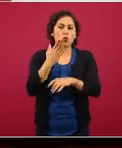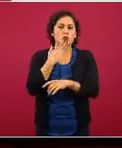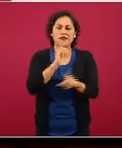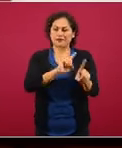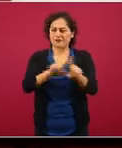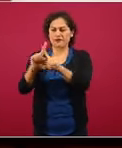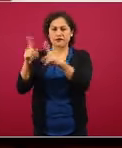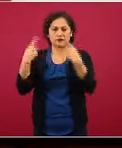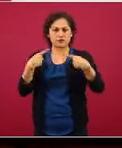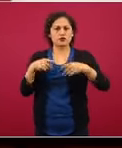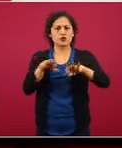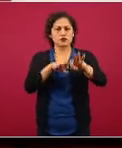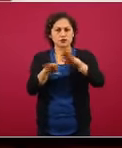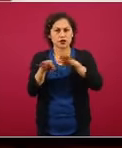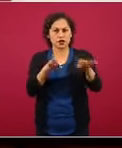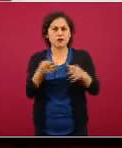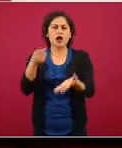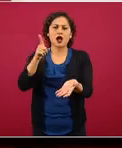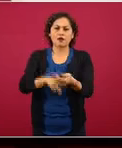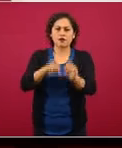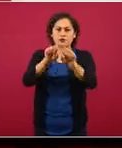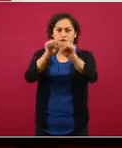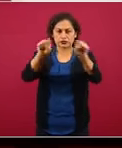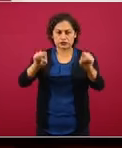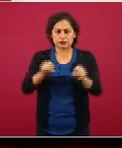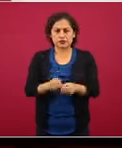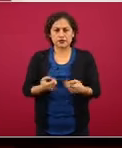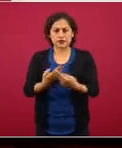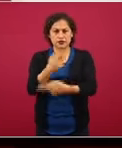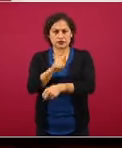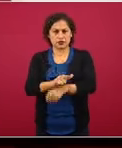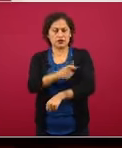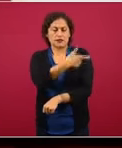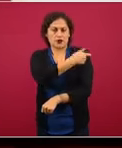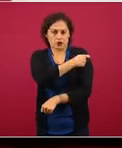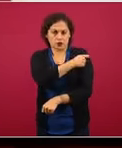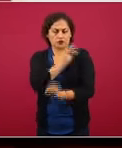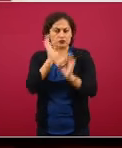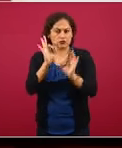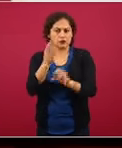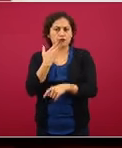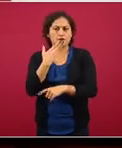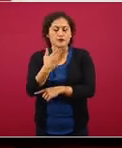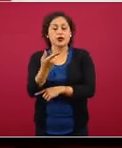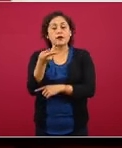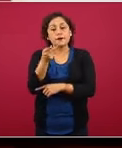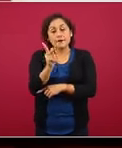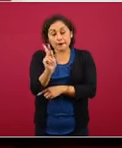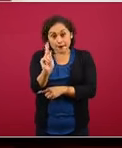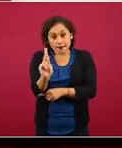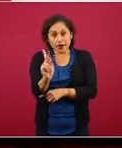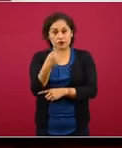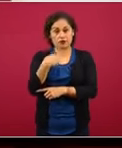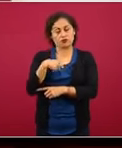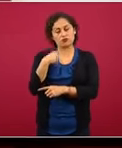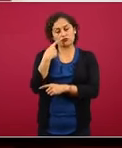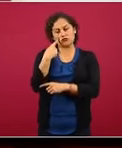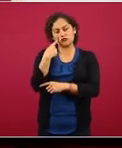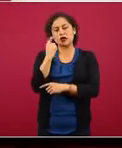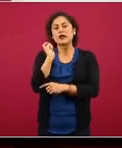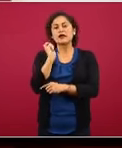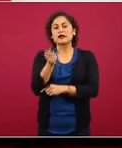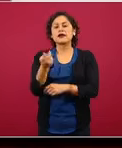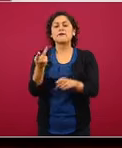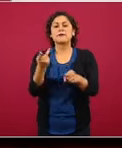trabajado en el programa de vacunación universal, pero que el aceleramiento en el